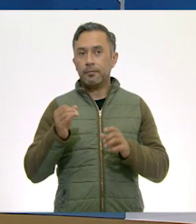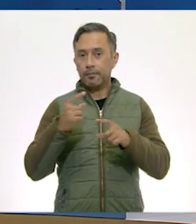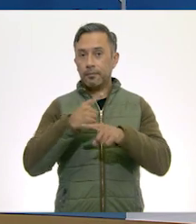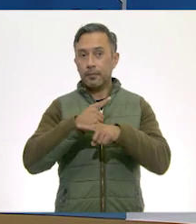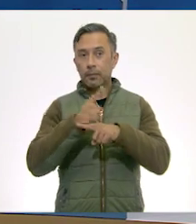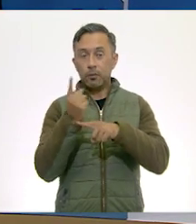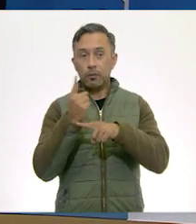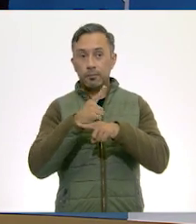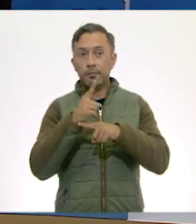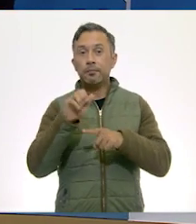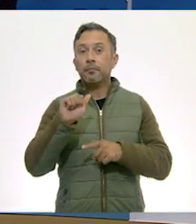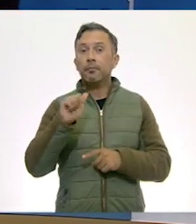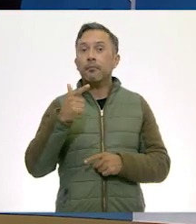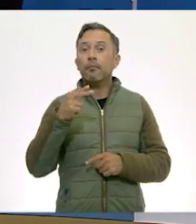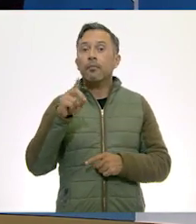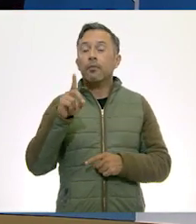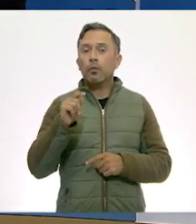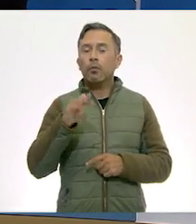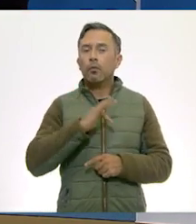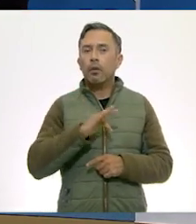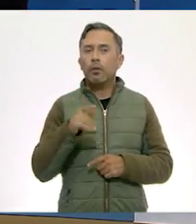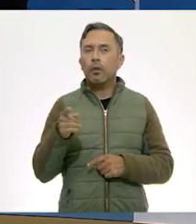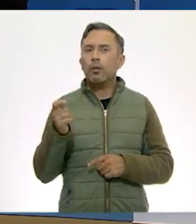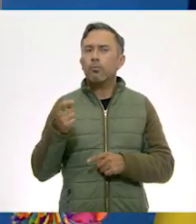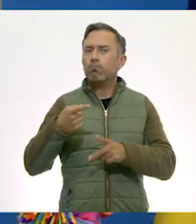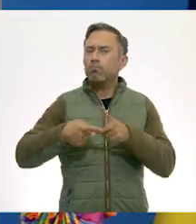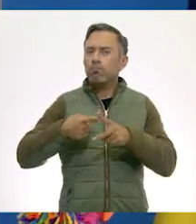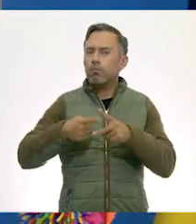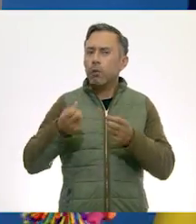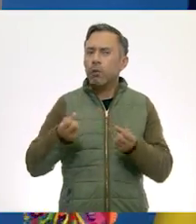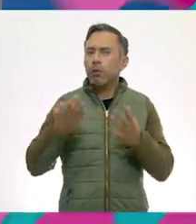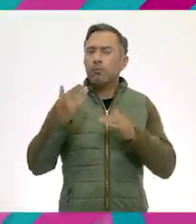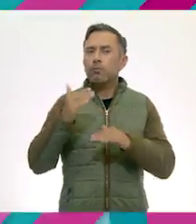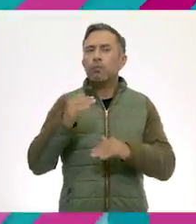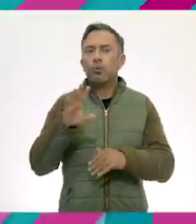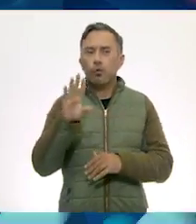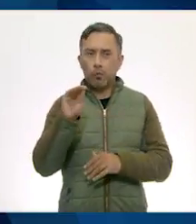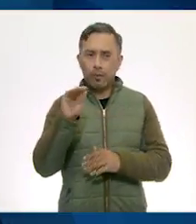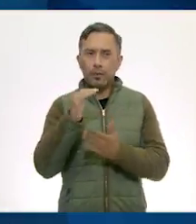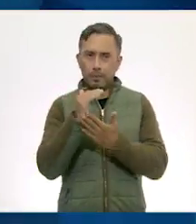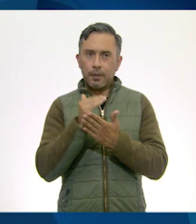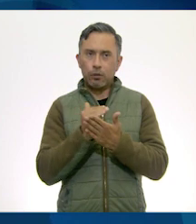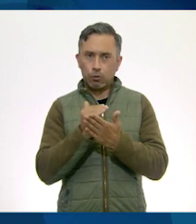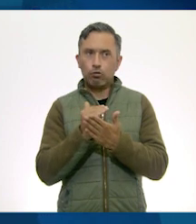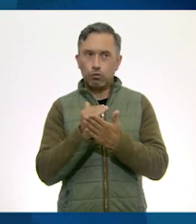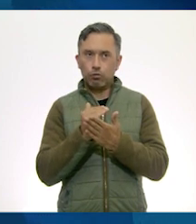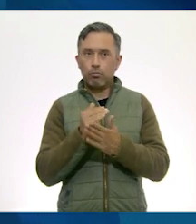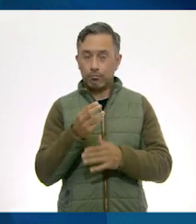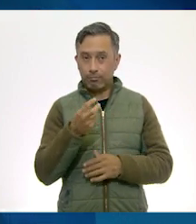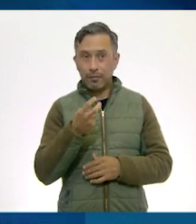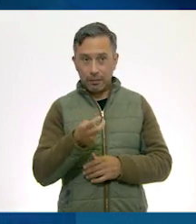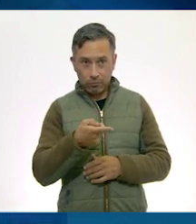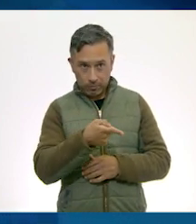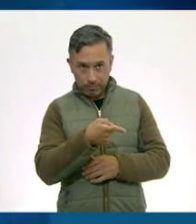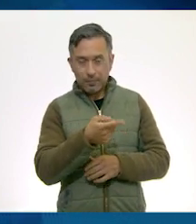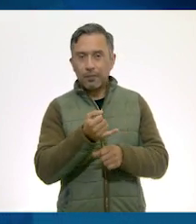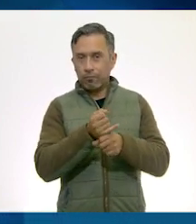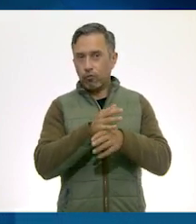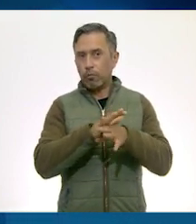ángulos agudos, ¿cuánto deben de medir? Menos de 90. Menos de 90. Ajá, entonces vamos a dejar aquí la